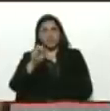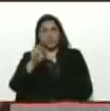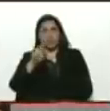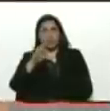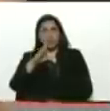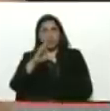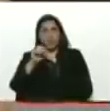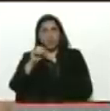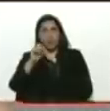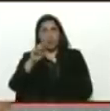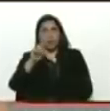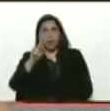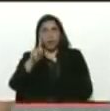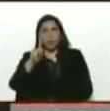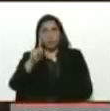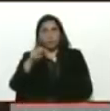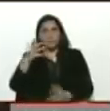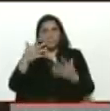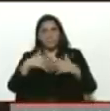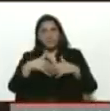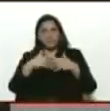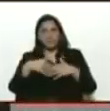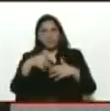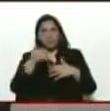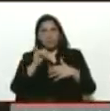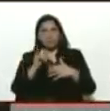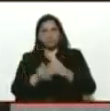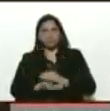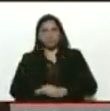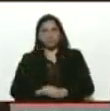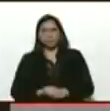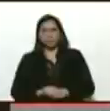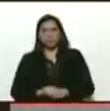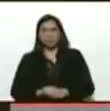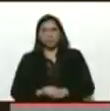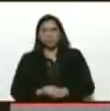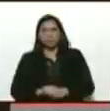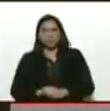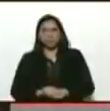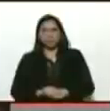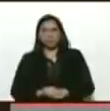Woodruff. Training es, en mi mal inglés, entrenador, ¿verdad?